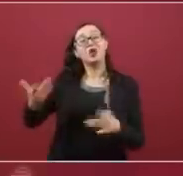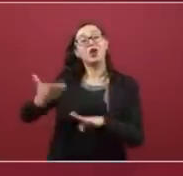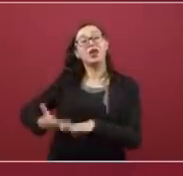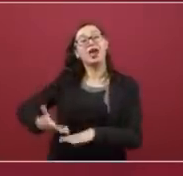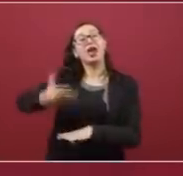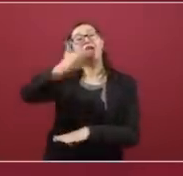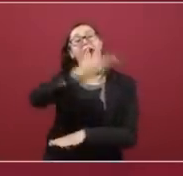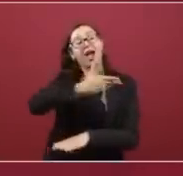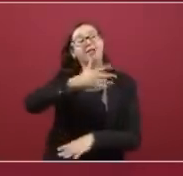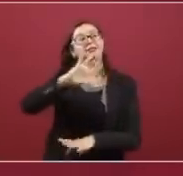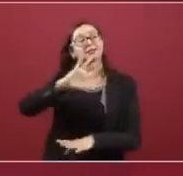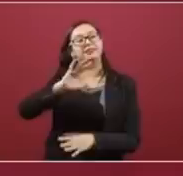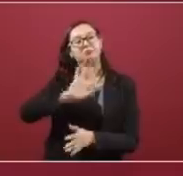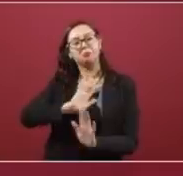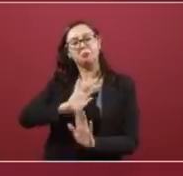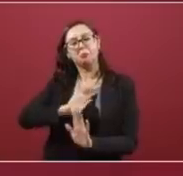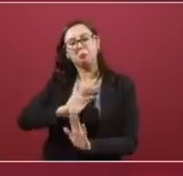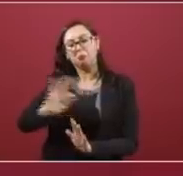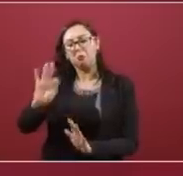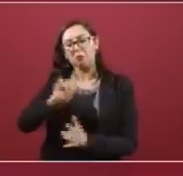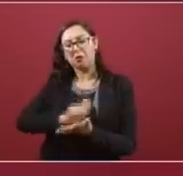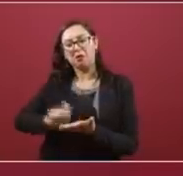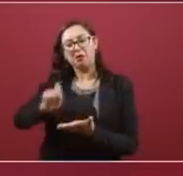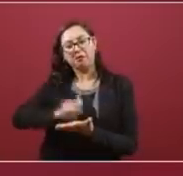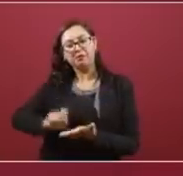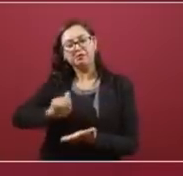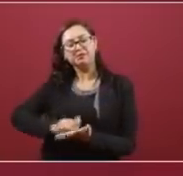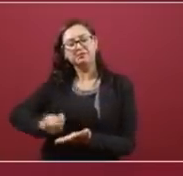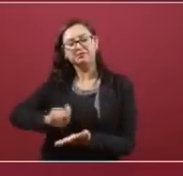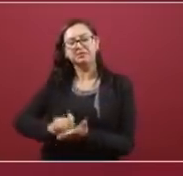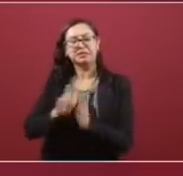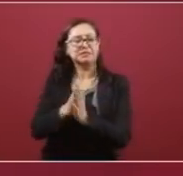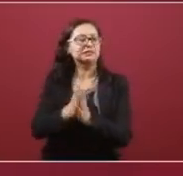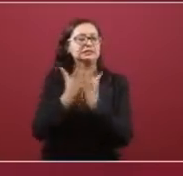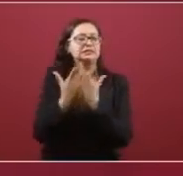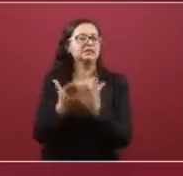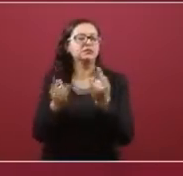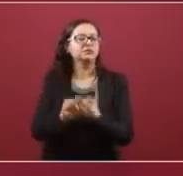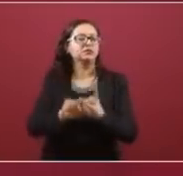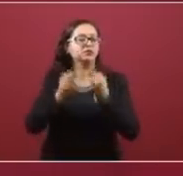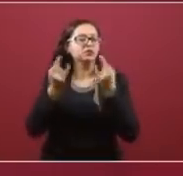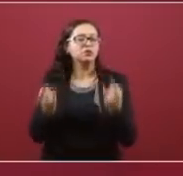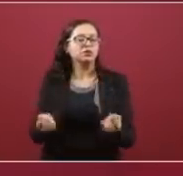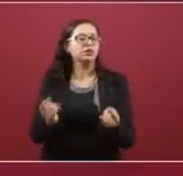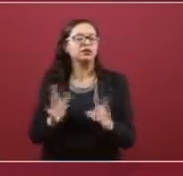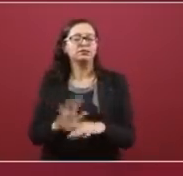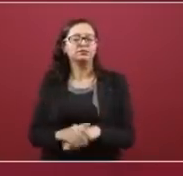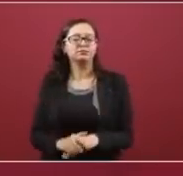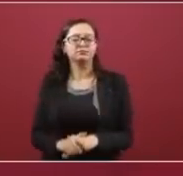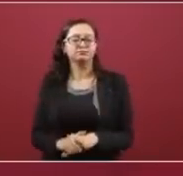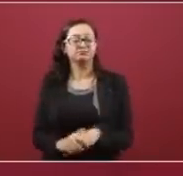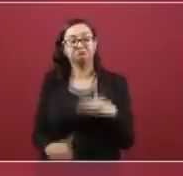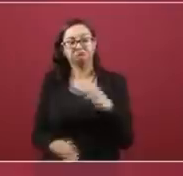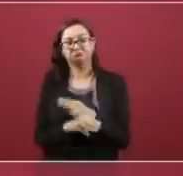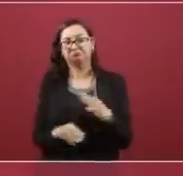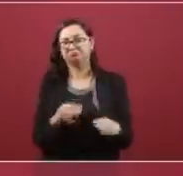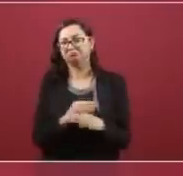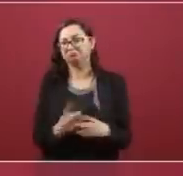este, eh los libros. Hay mucho